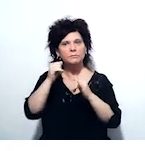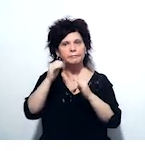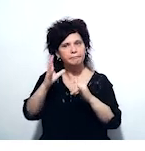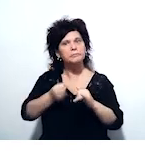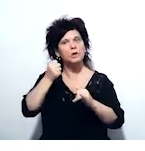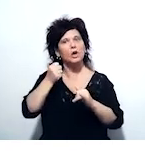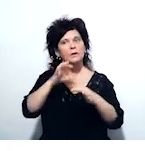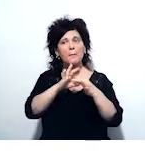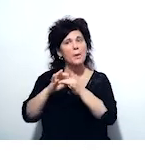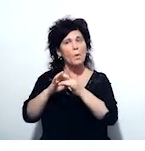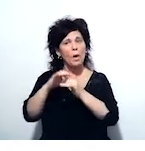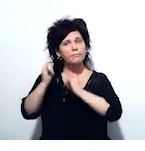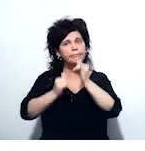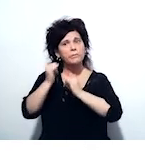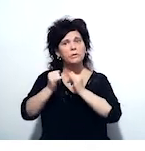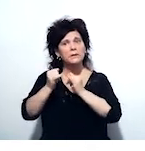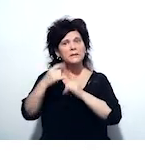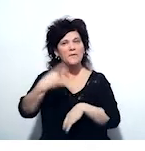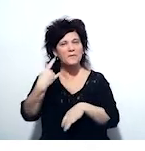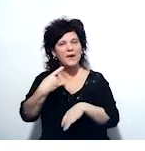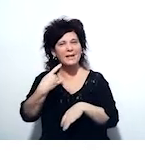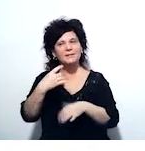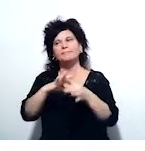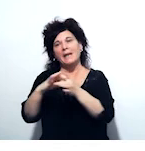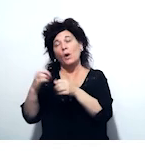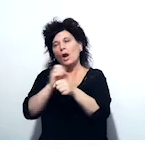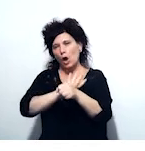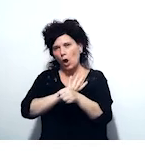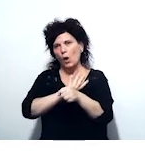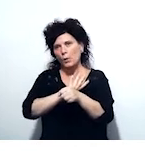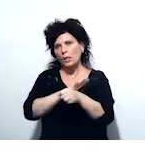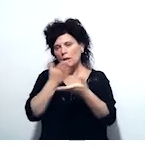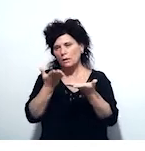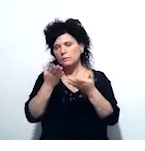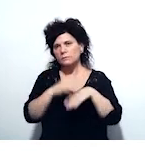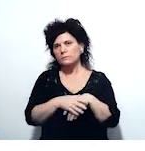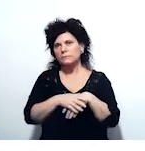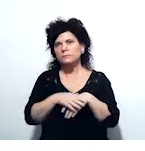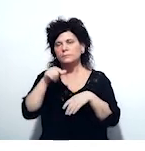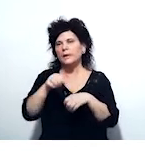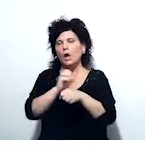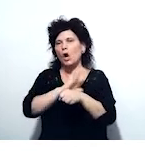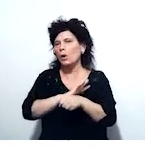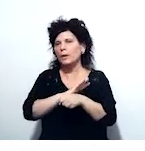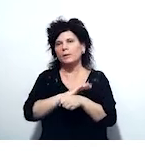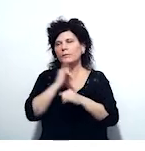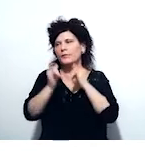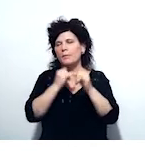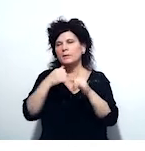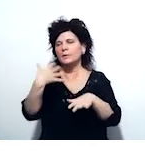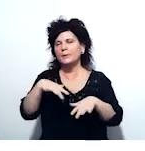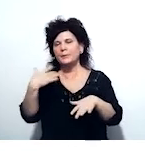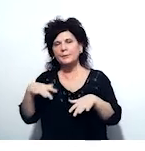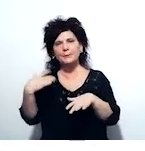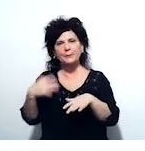mucho que ver con noticias falsas del COVID, porque también ha habido mucha infodemia sobre COVID, pero bueno, entiendo